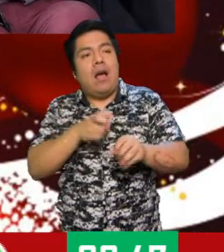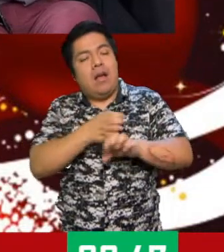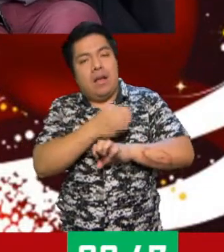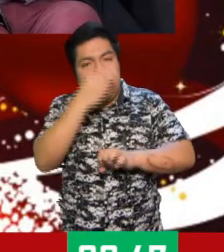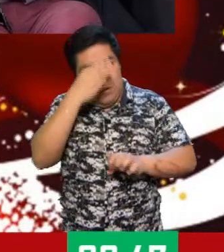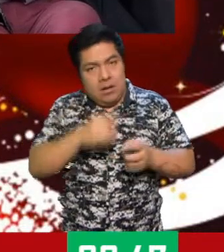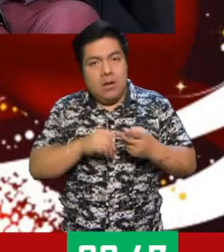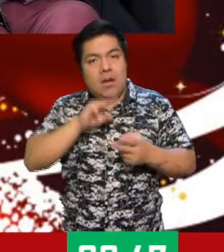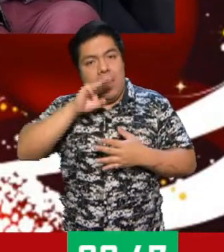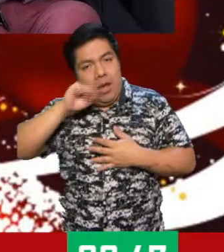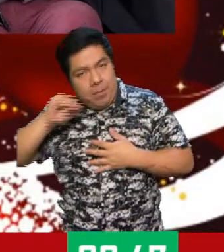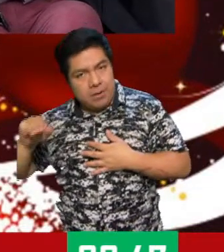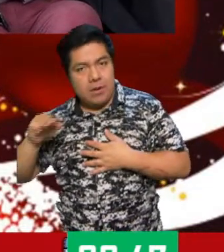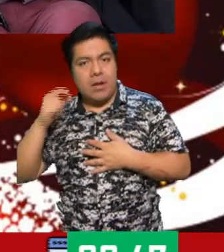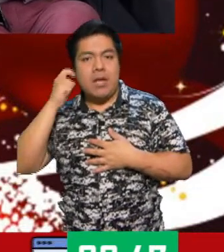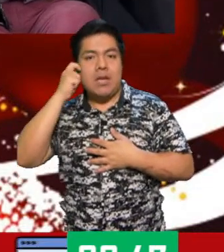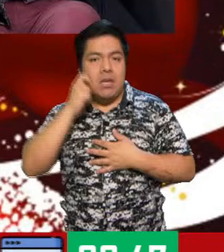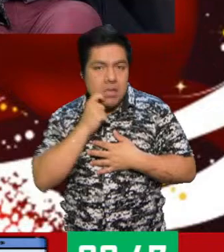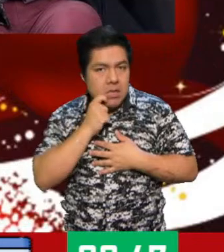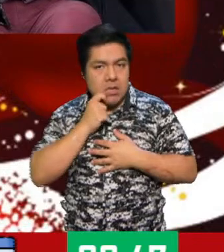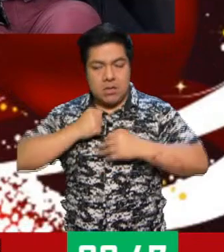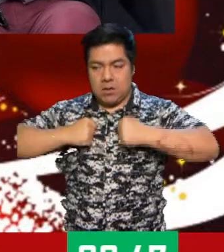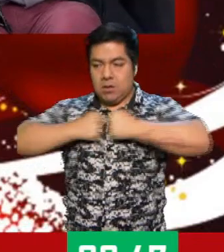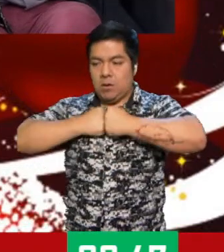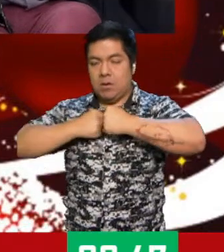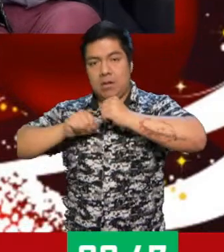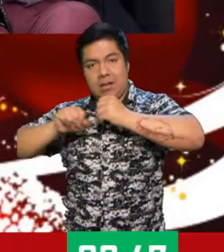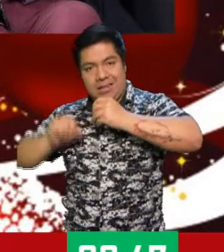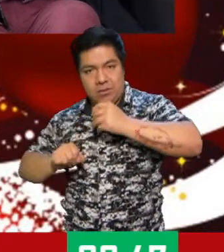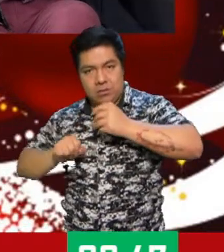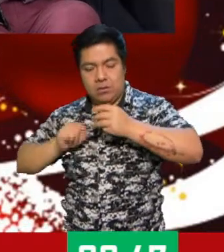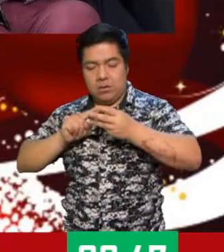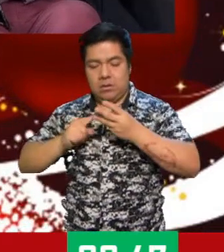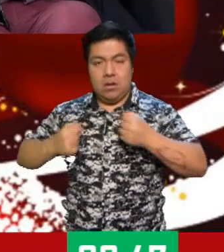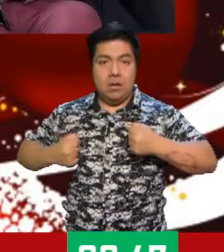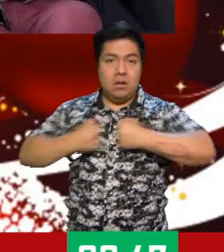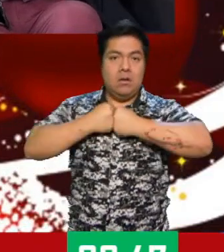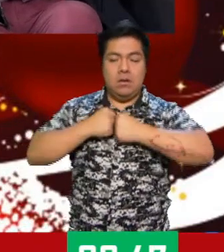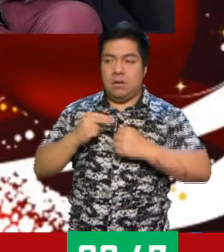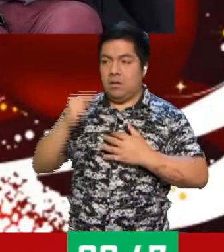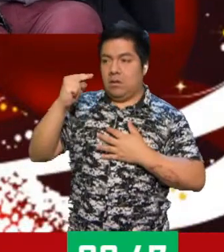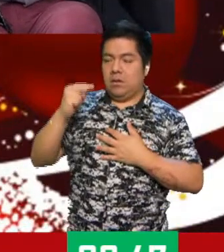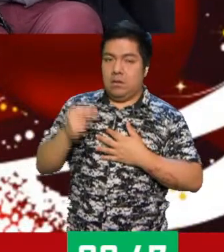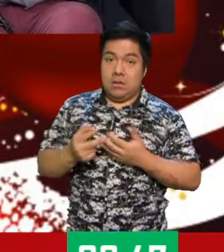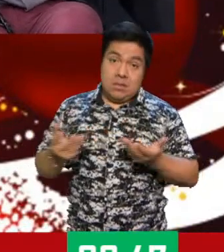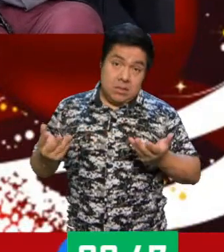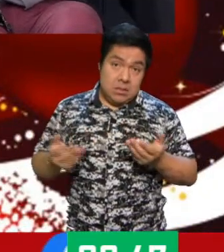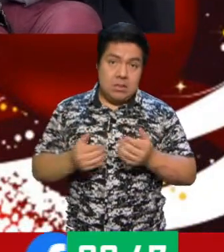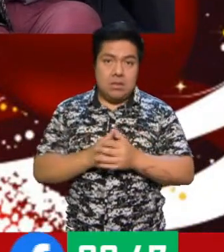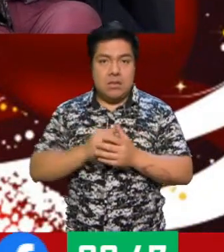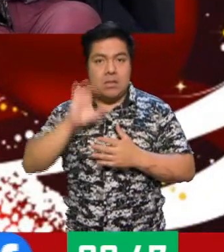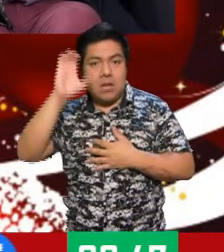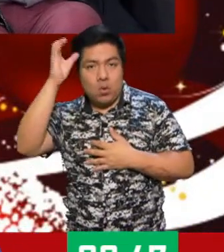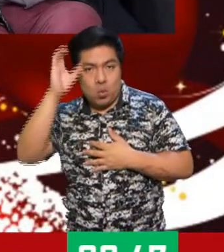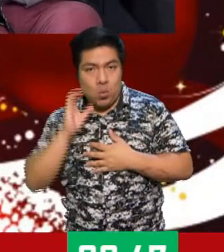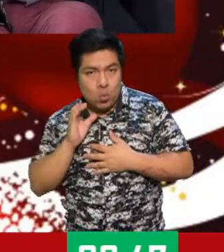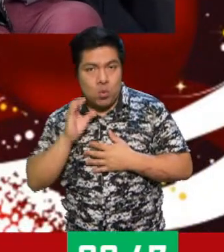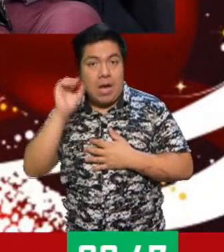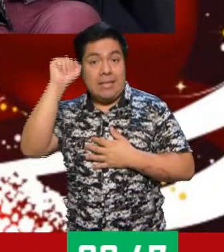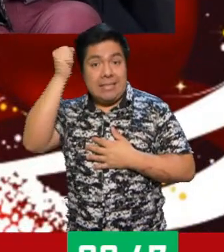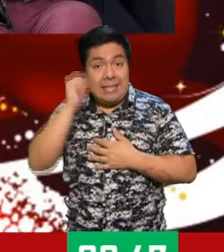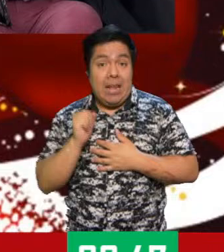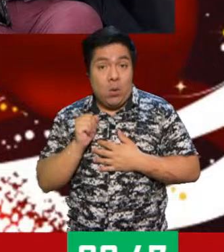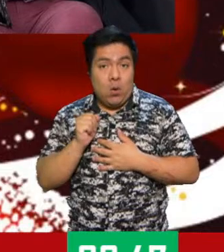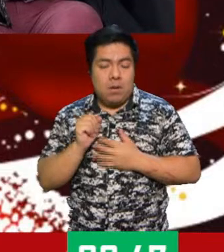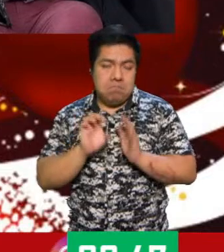Michoacán, en Guerrero, en la zona fronteriza del sur, en la zona fronteriza del norte. Culiacán, Sinaloa,